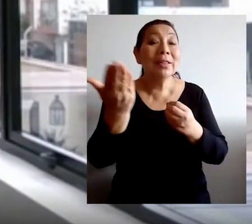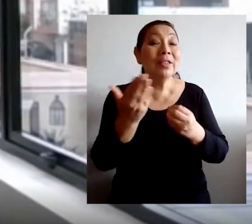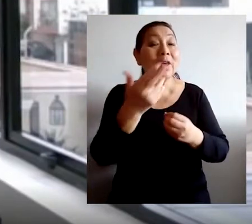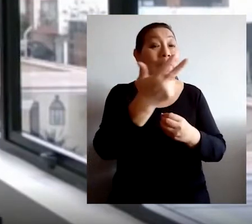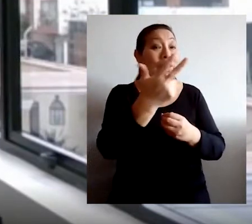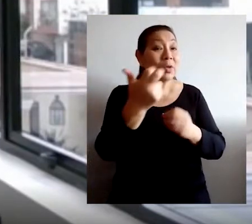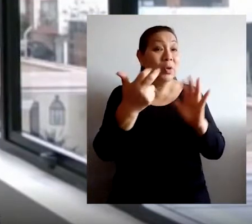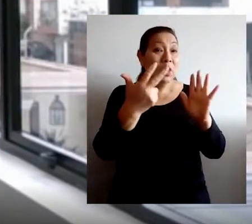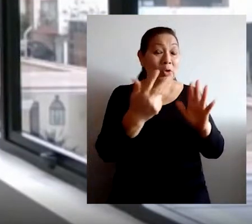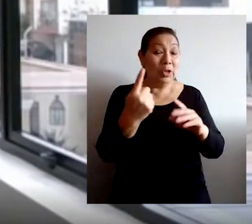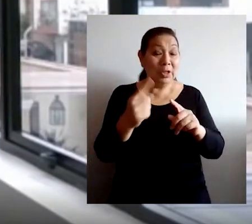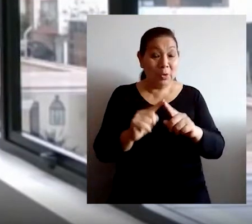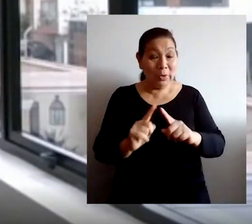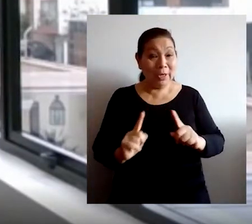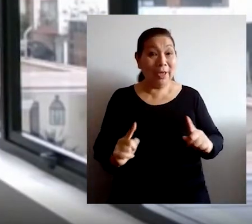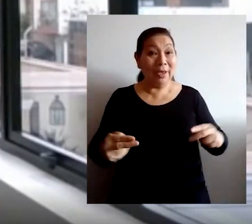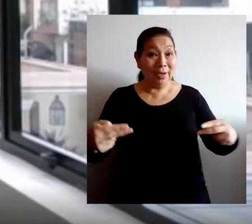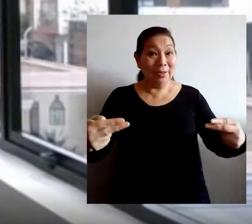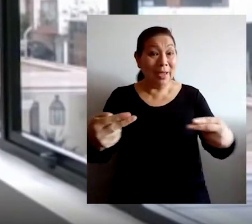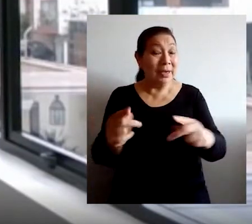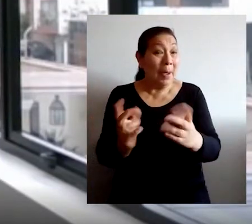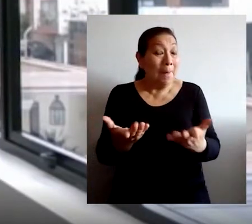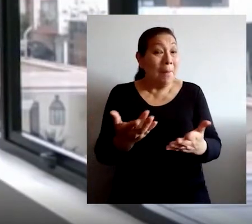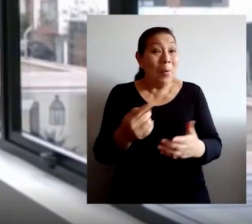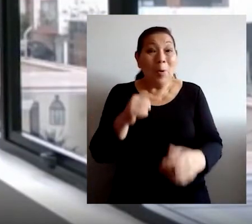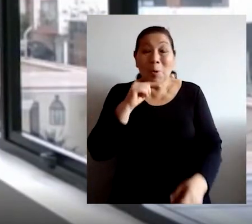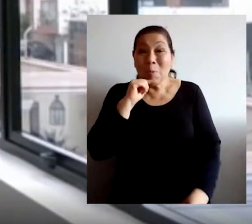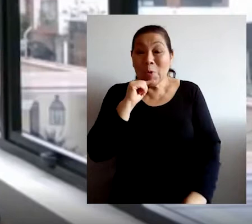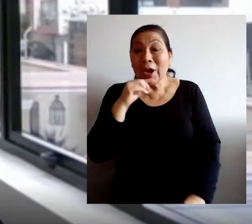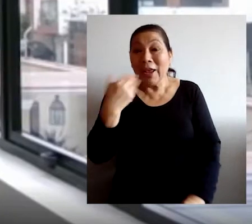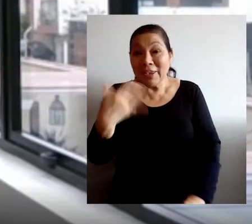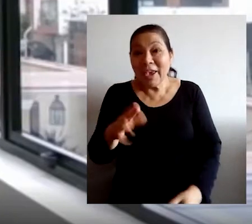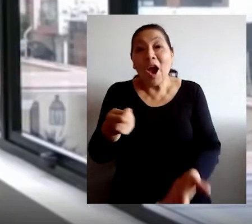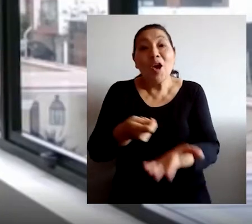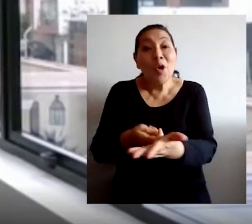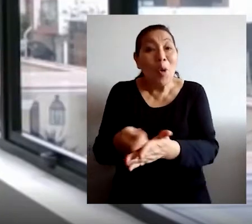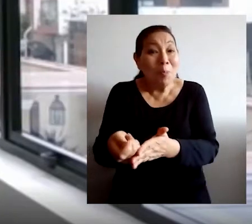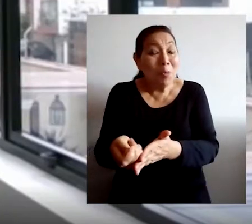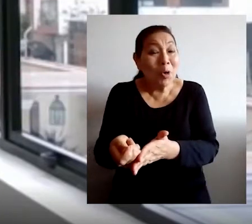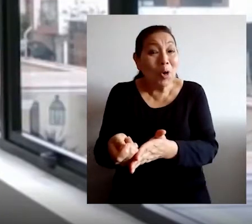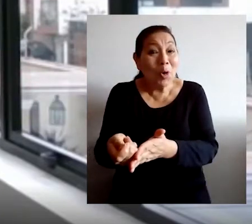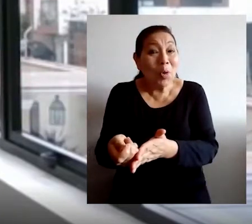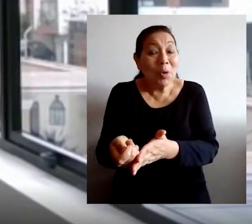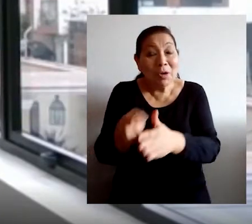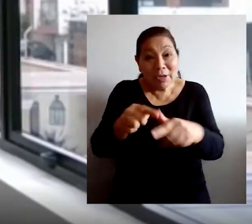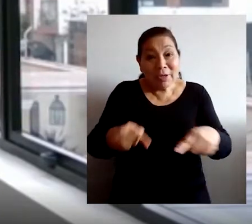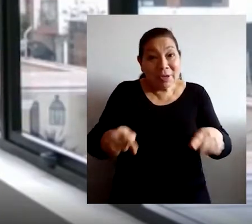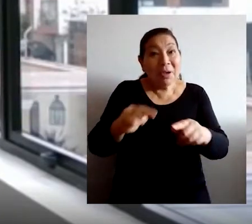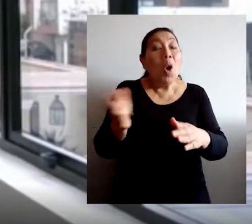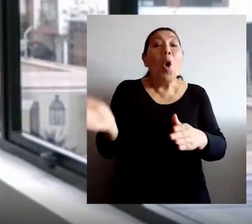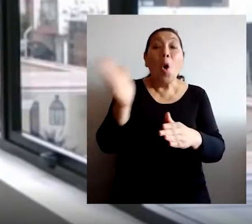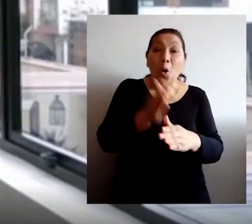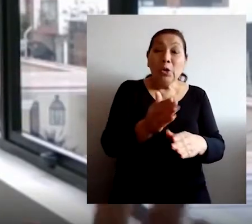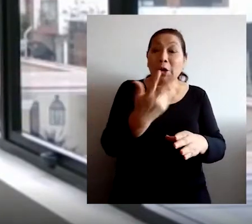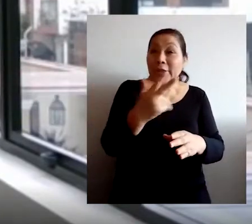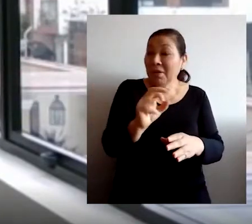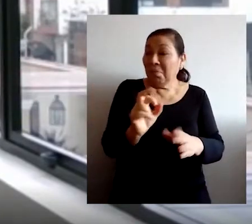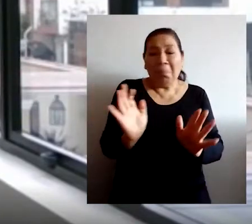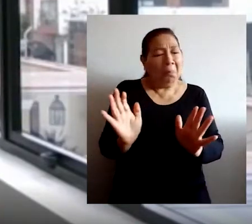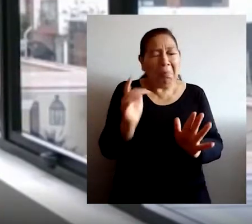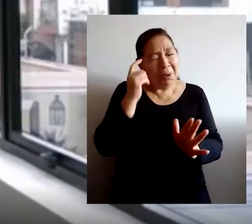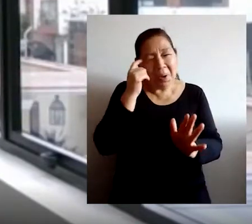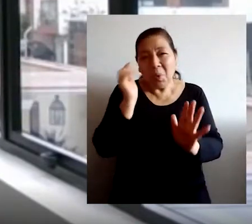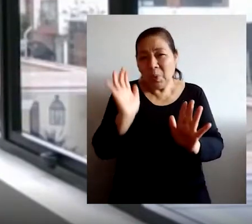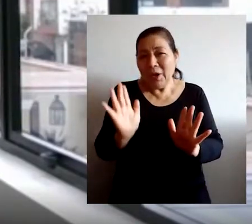es de 381 hectáreas, y como mi patrocinada ya compró un lote de 15, otro lote de 30,